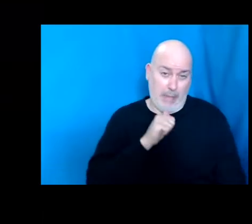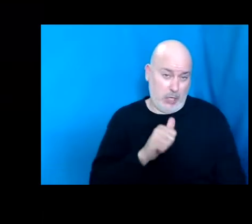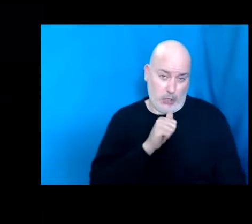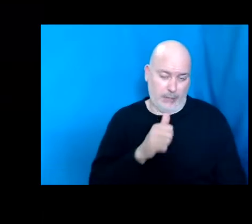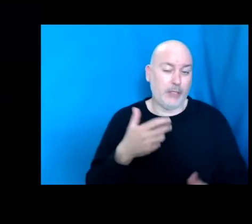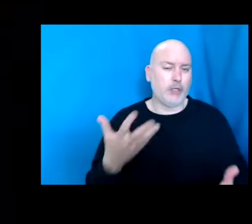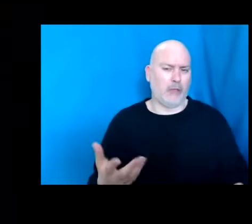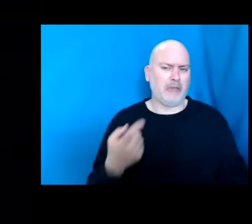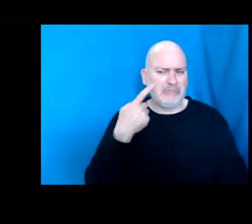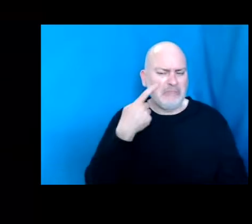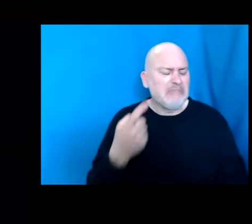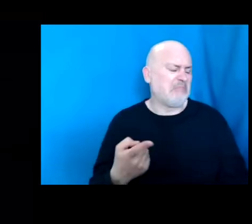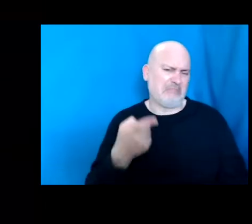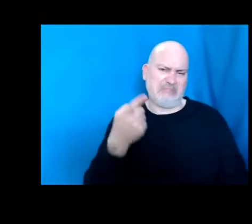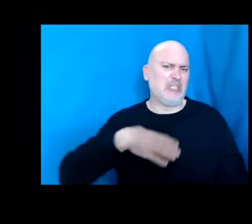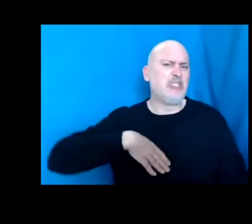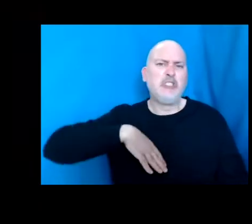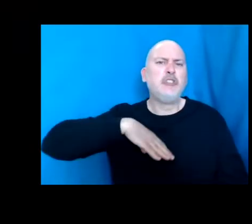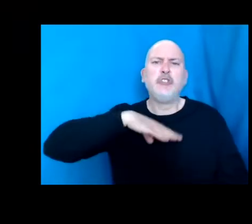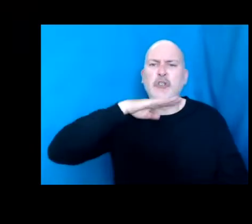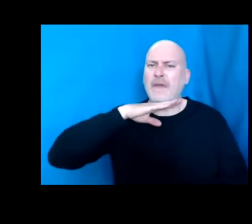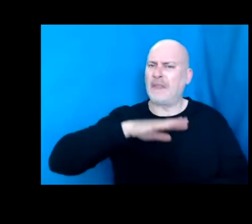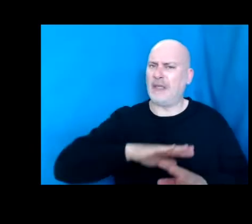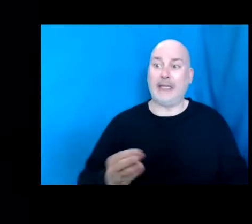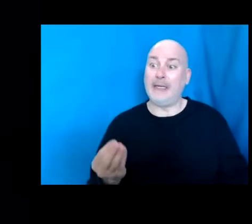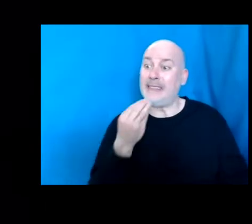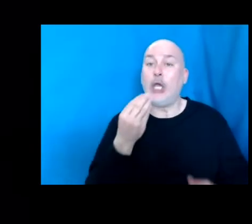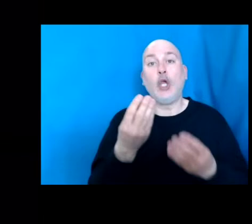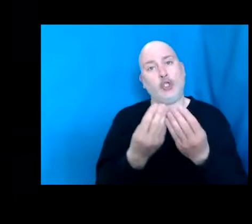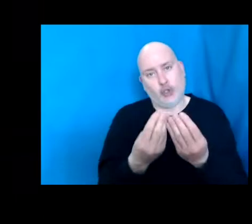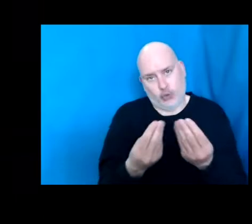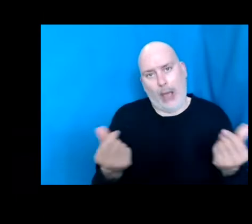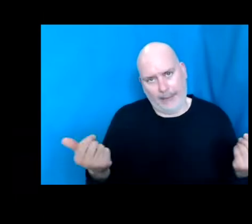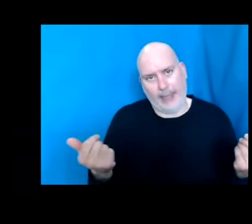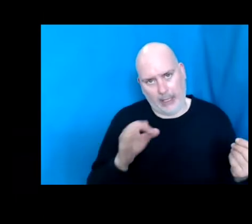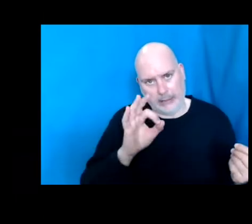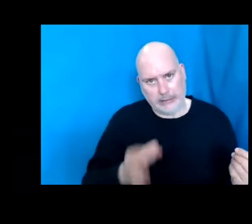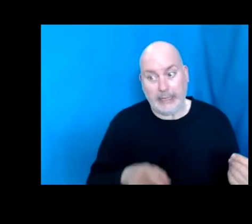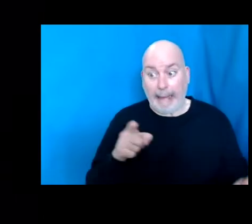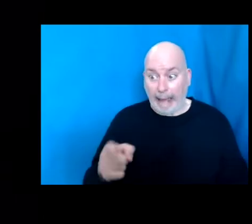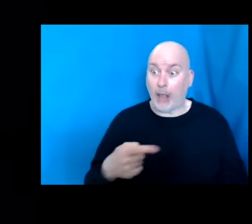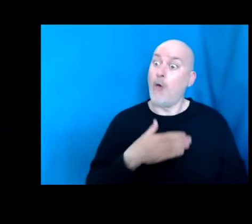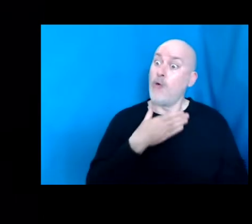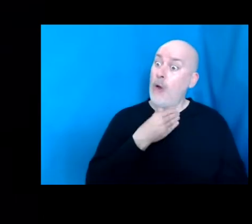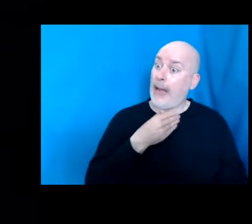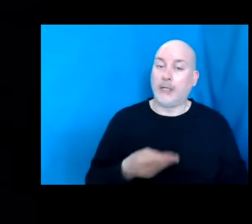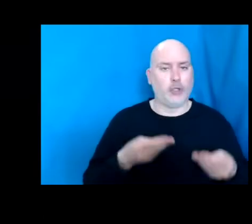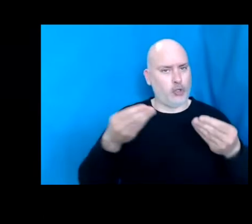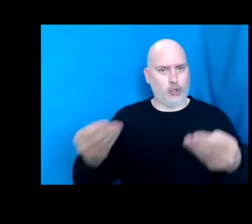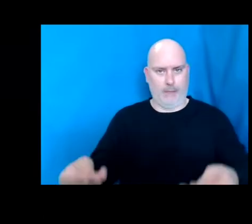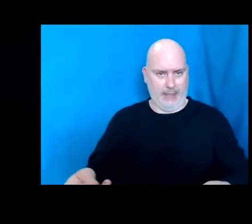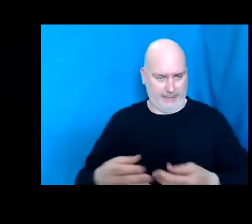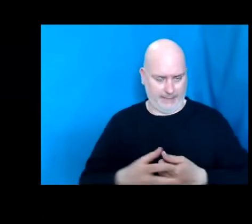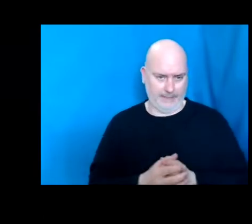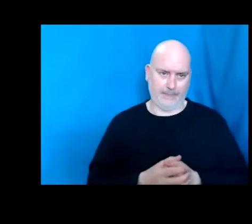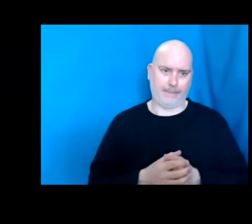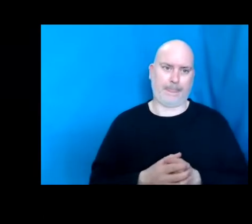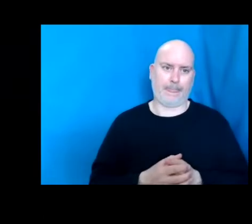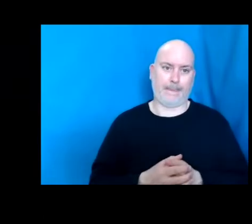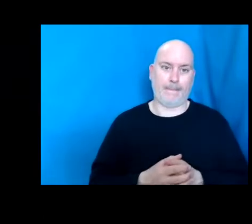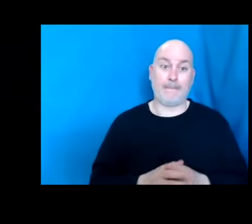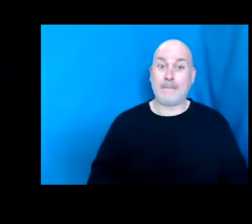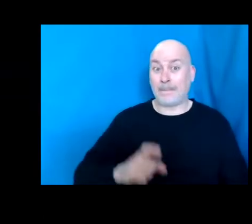tanto, consideramos que es suficiente una alimentación suave y que al niño le apetezca. A cualquier